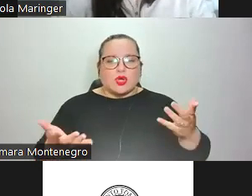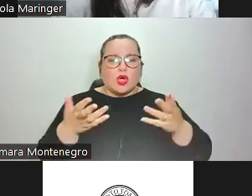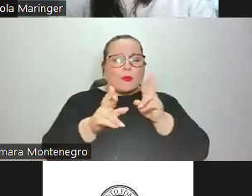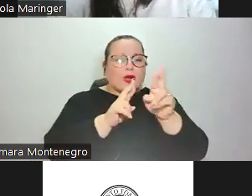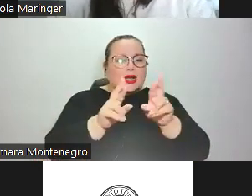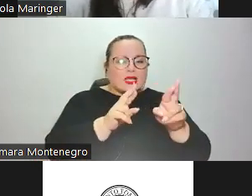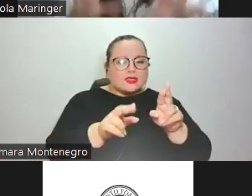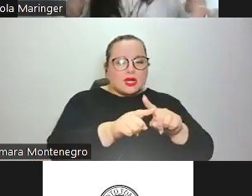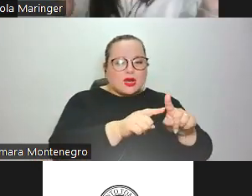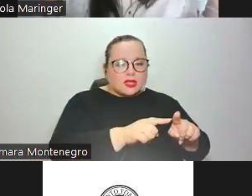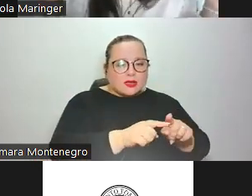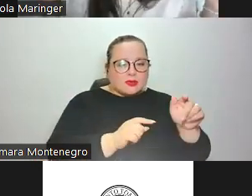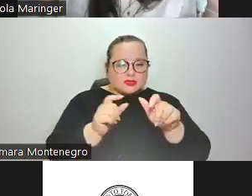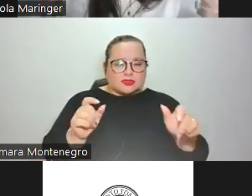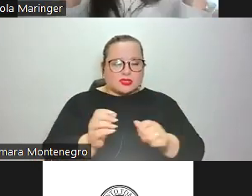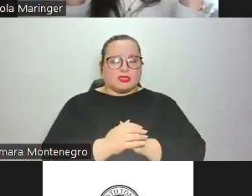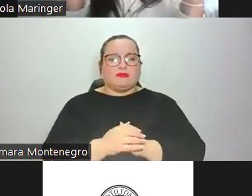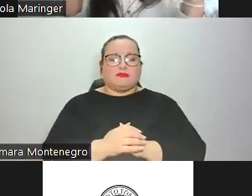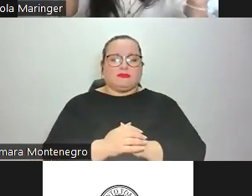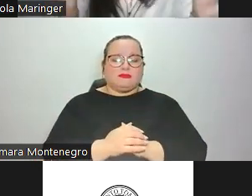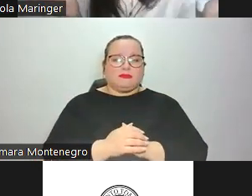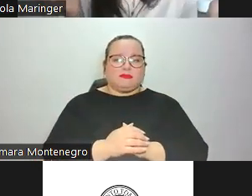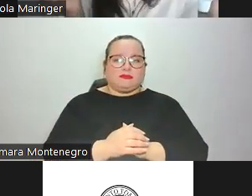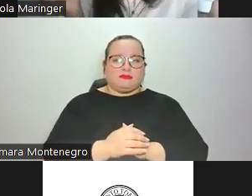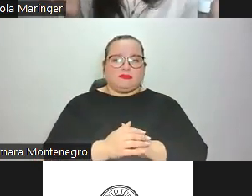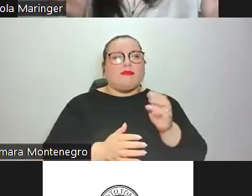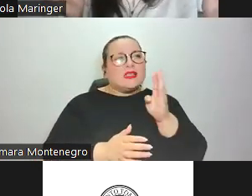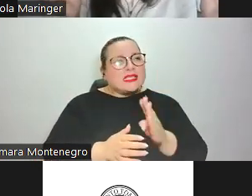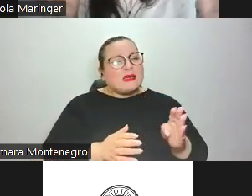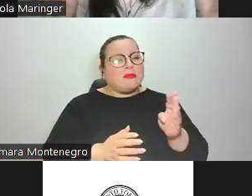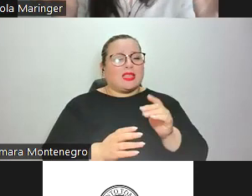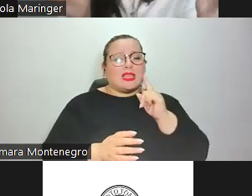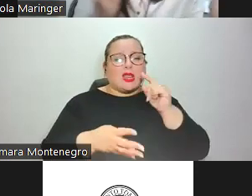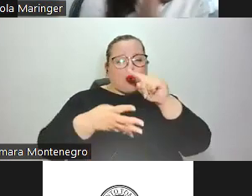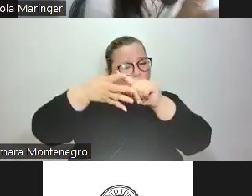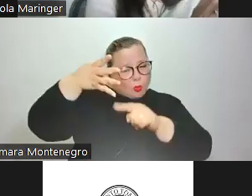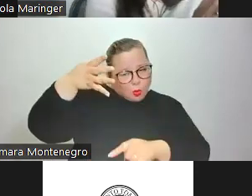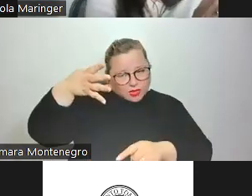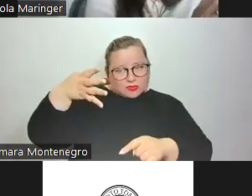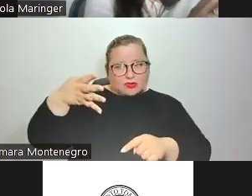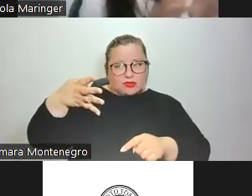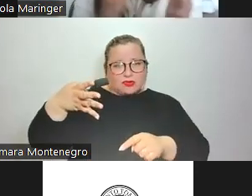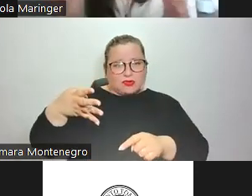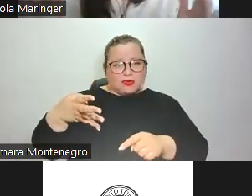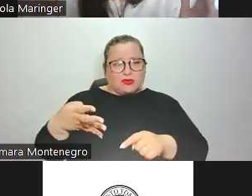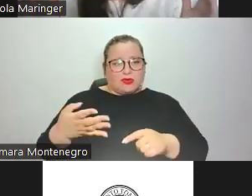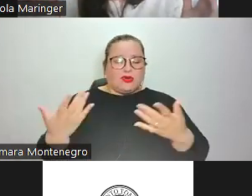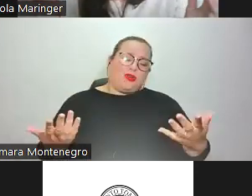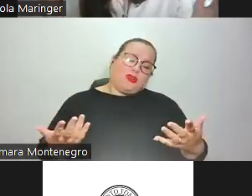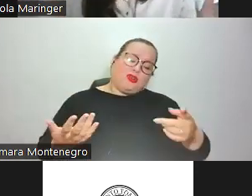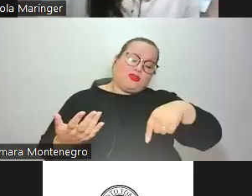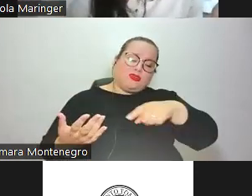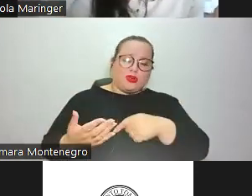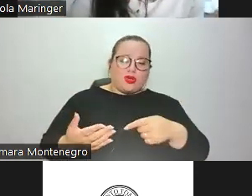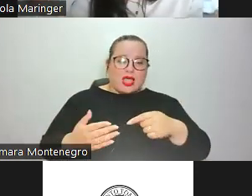otros. Esto es, se dan básicamente cuatro perfiles que tienen que ver con la polo extroversión, introversión,